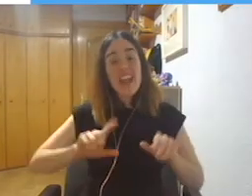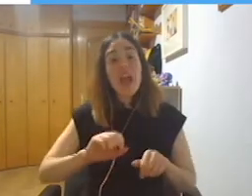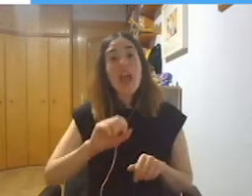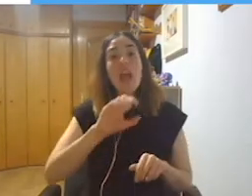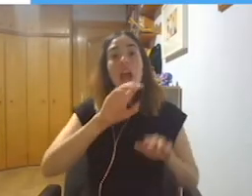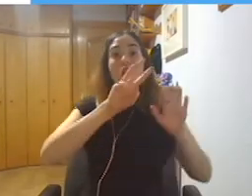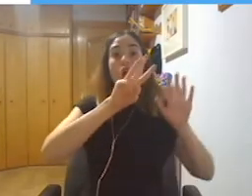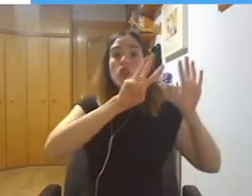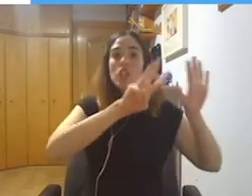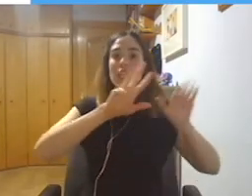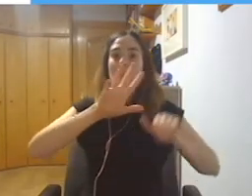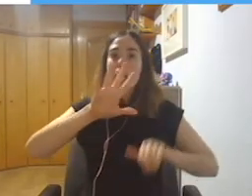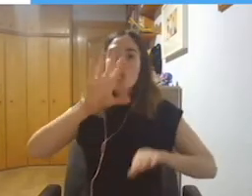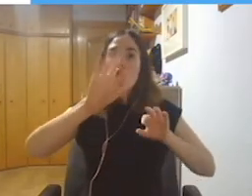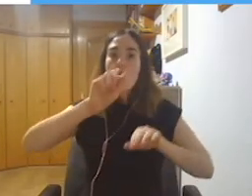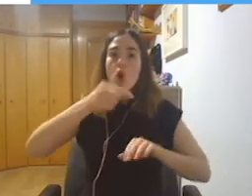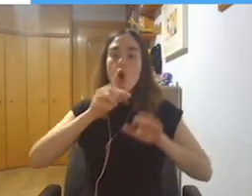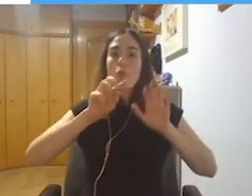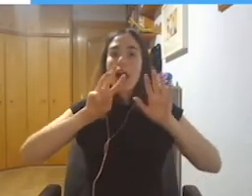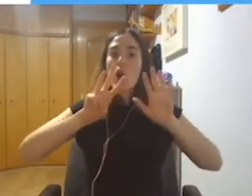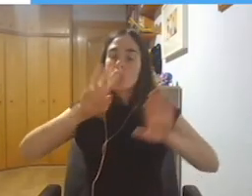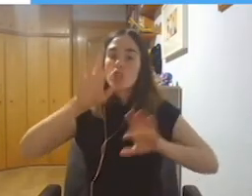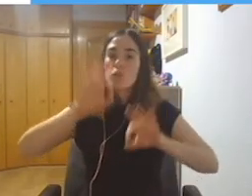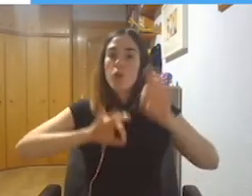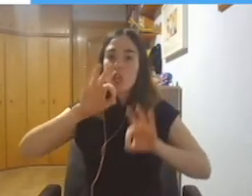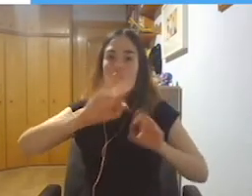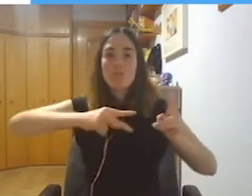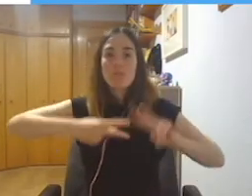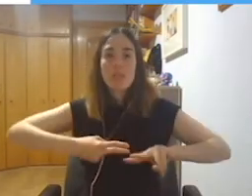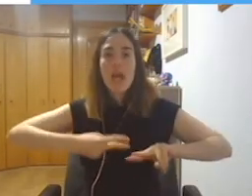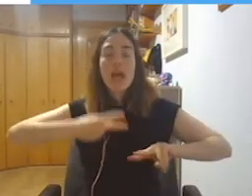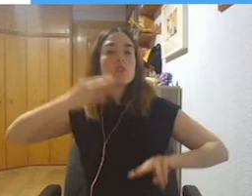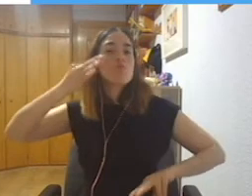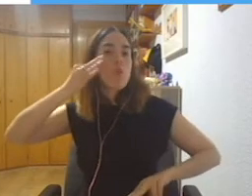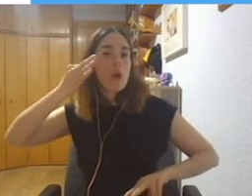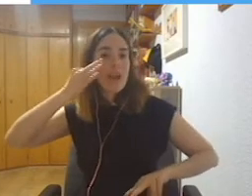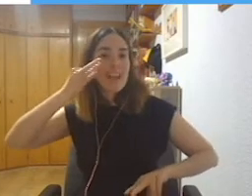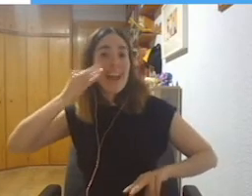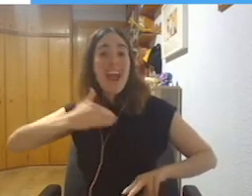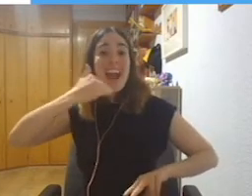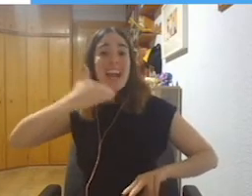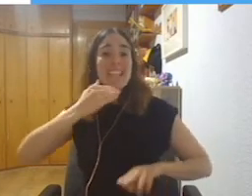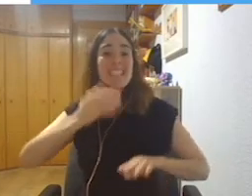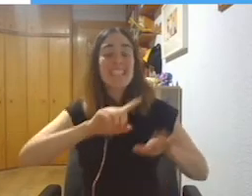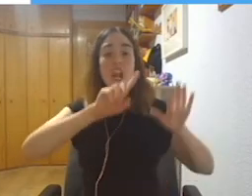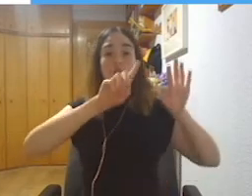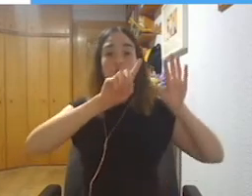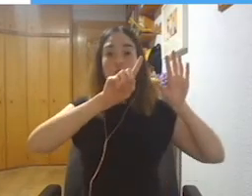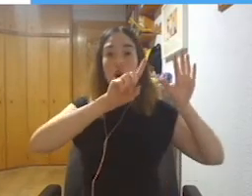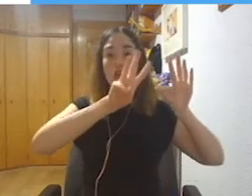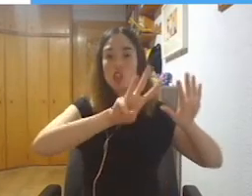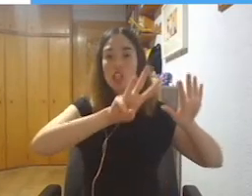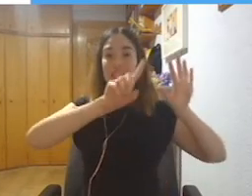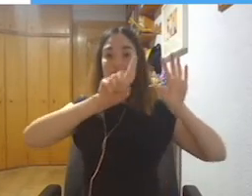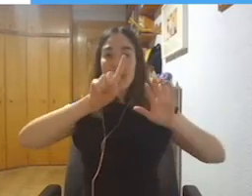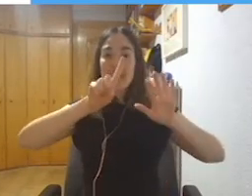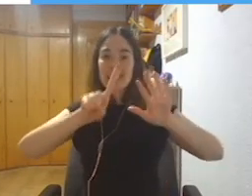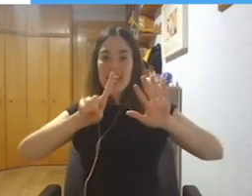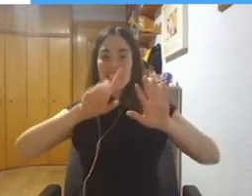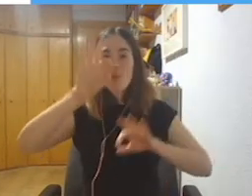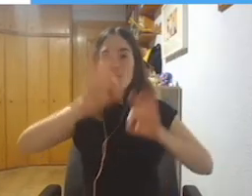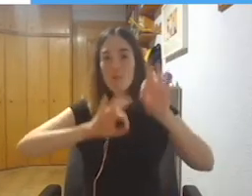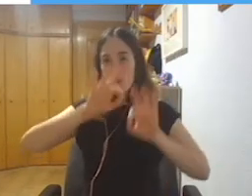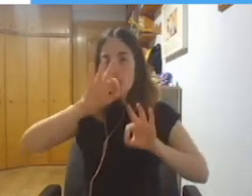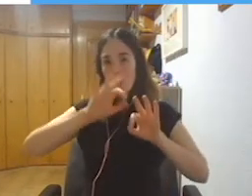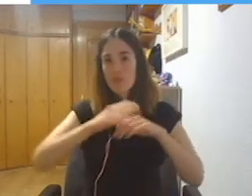85,8% estuvieron interpretadas por mujeres. Casi el 86%.